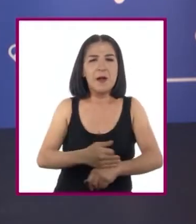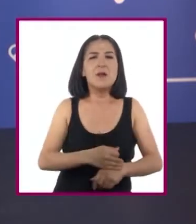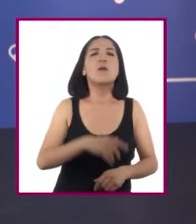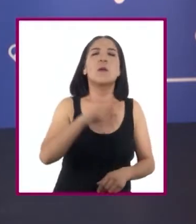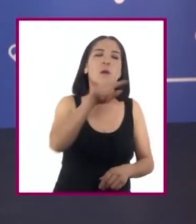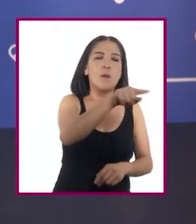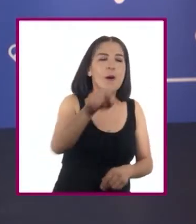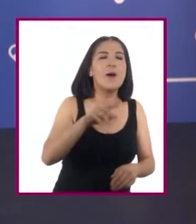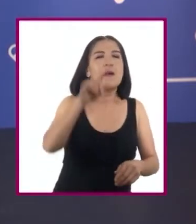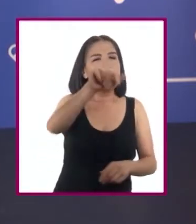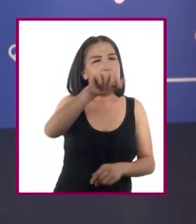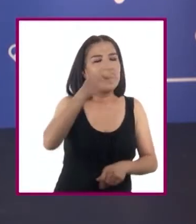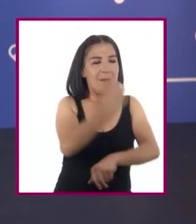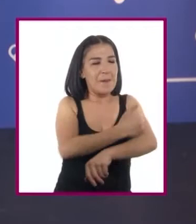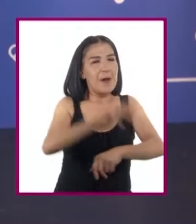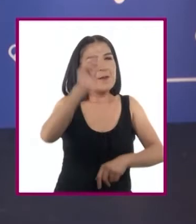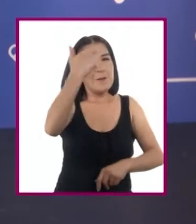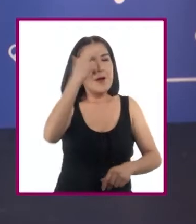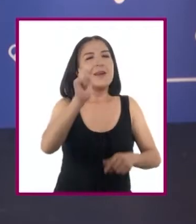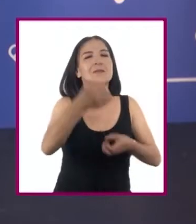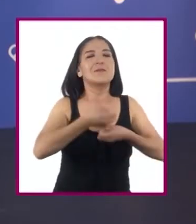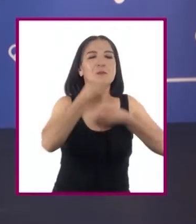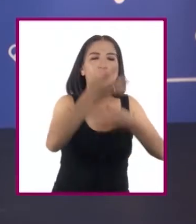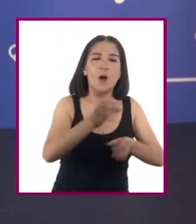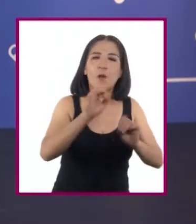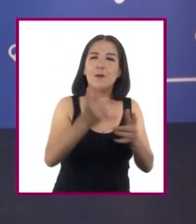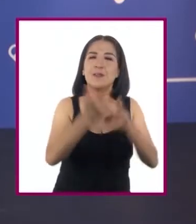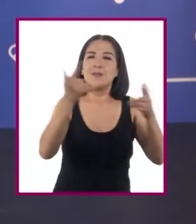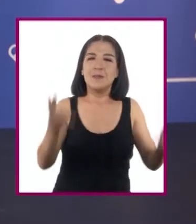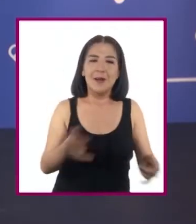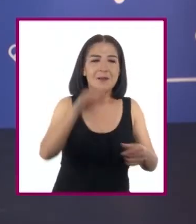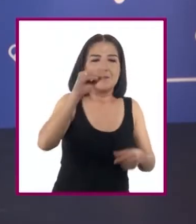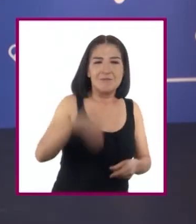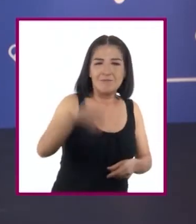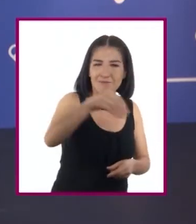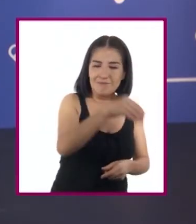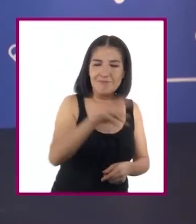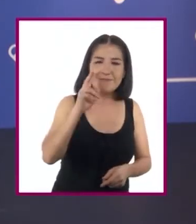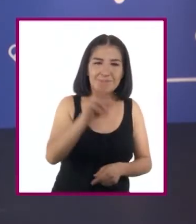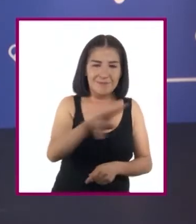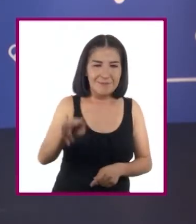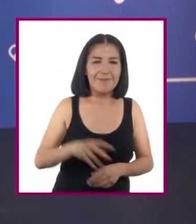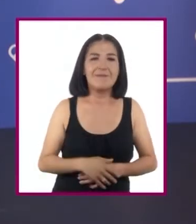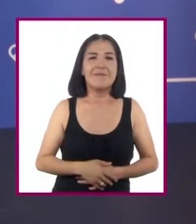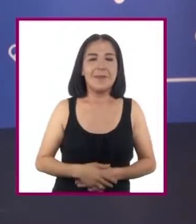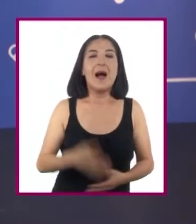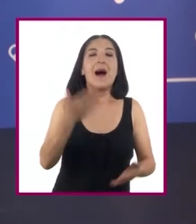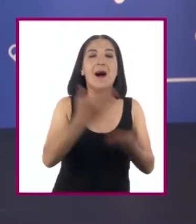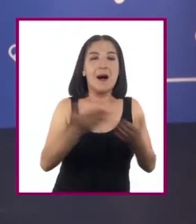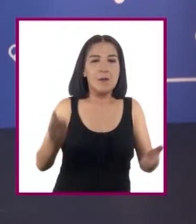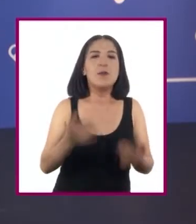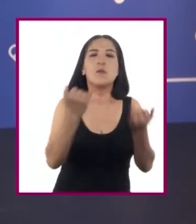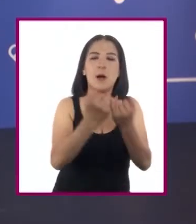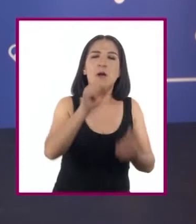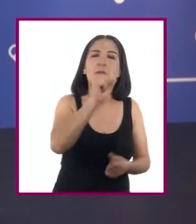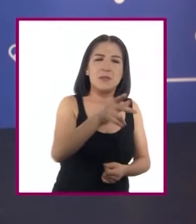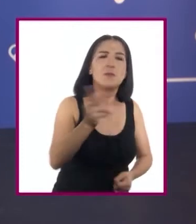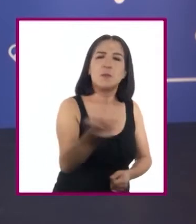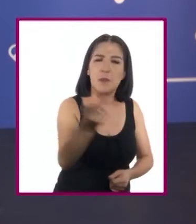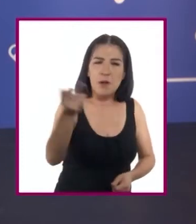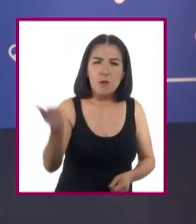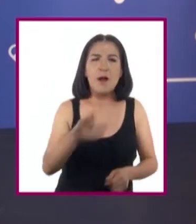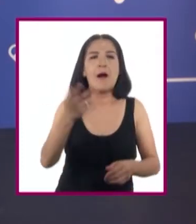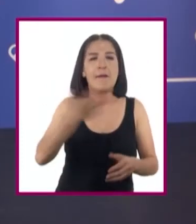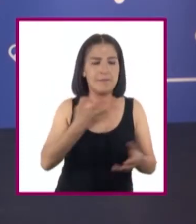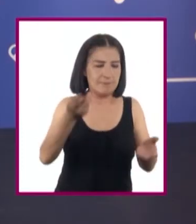un cuento u obra literaria por cada uno de los ambientes que se presentaron aquí. Además, pregunten si tuvieran que